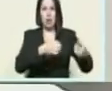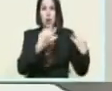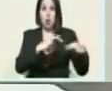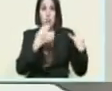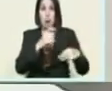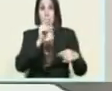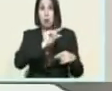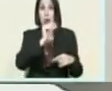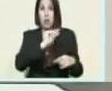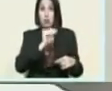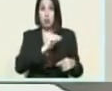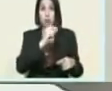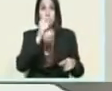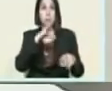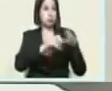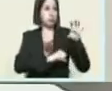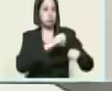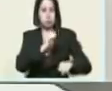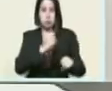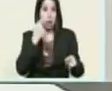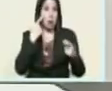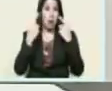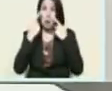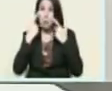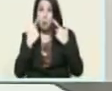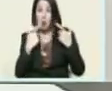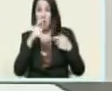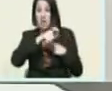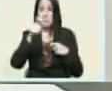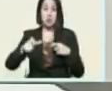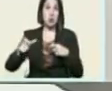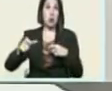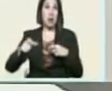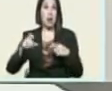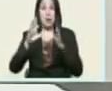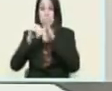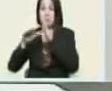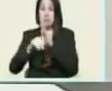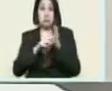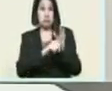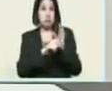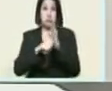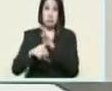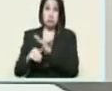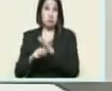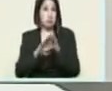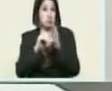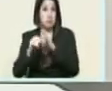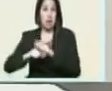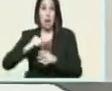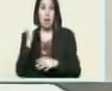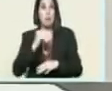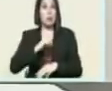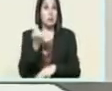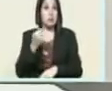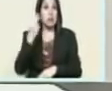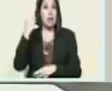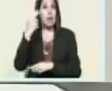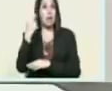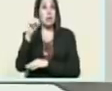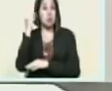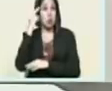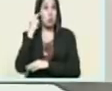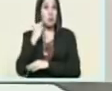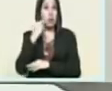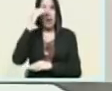con seguridad. Eso sí, mira, mosca con los bachaqueros, con los ladrones. La Policía Nacional Bolivariana,